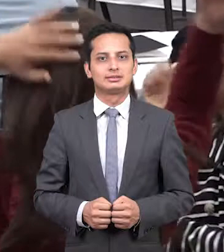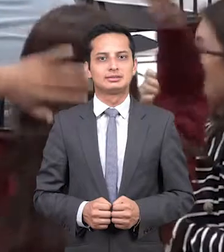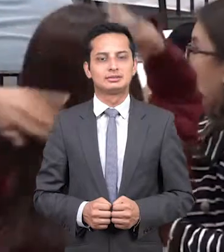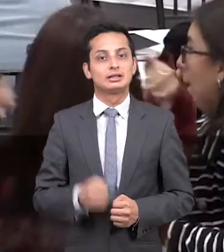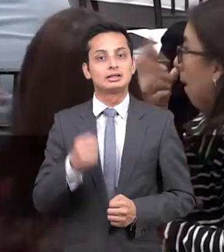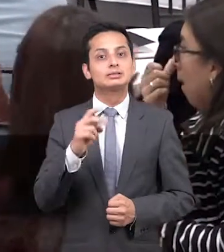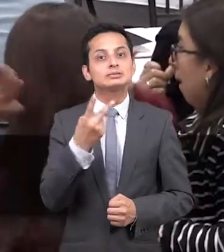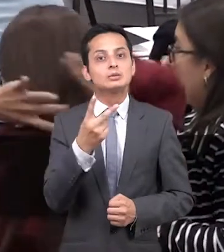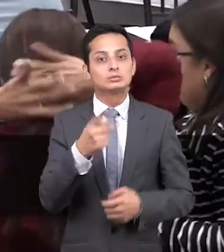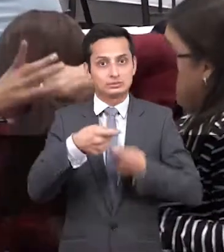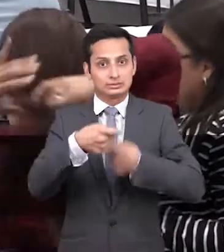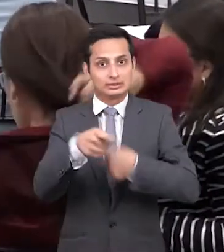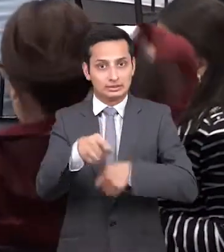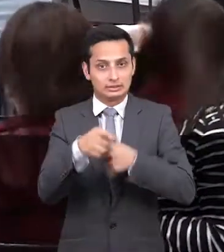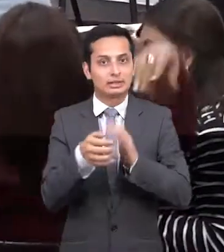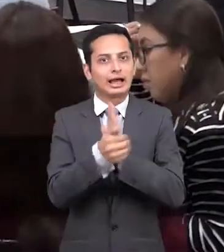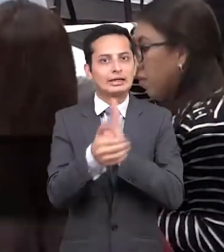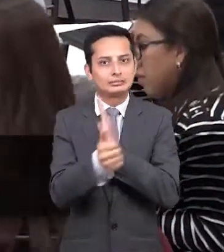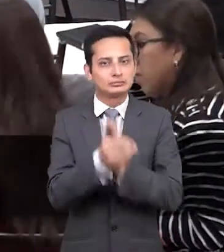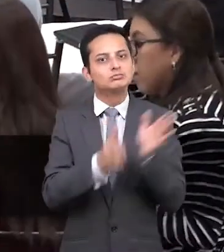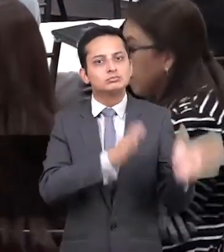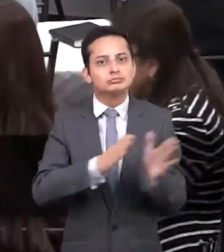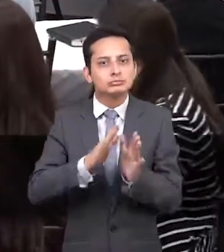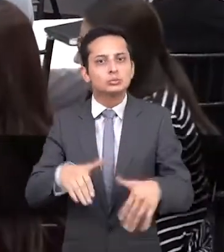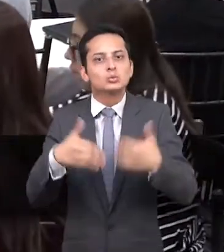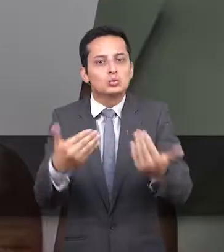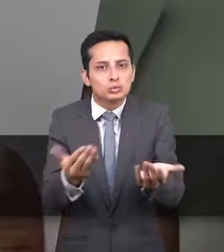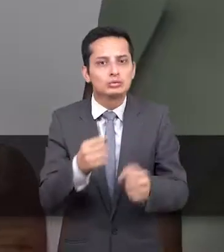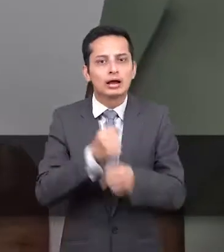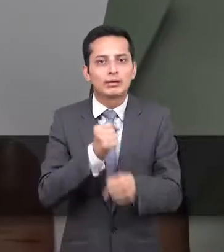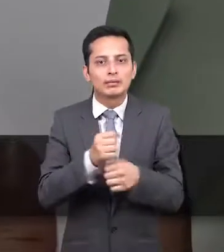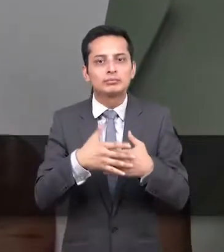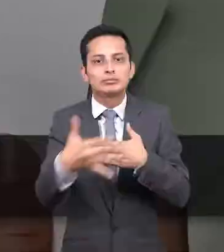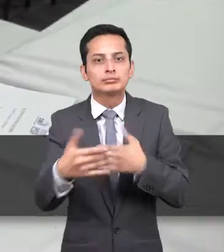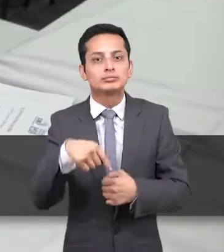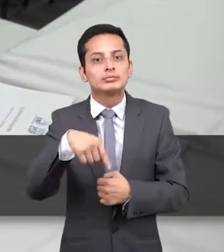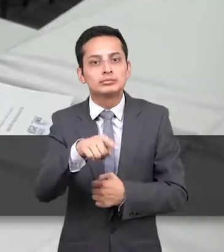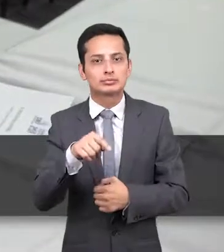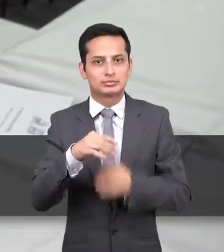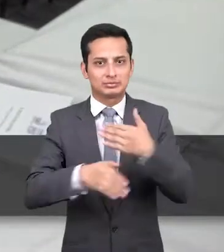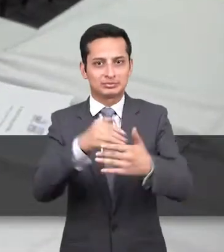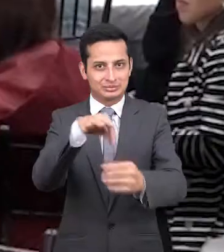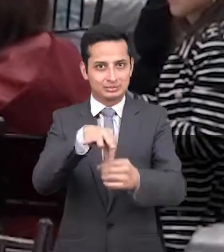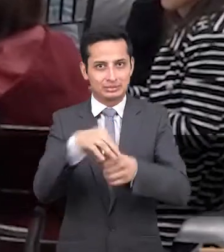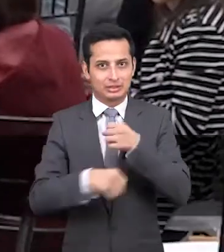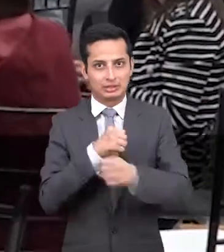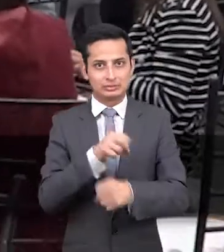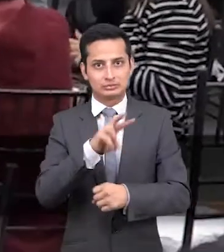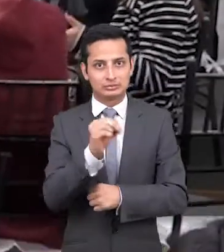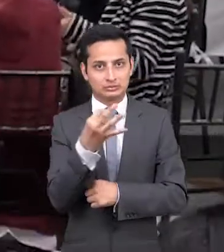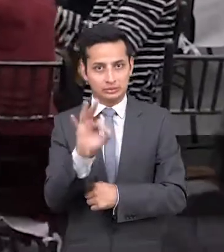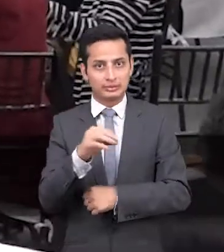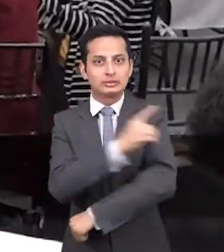durante la segunda jornada del taller de logística y operativo del proceso electoral el 2019 dirigido a las delegaciones provinciales